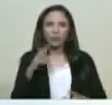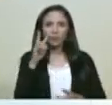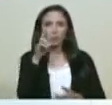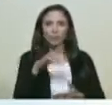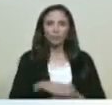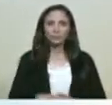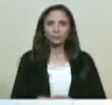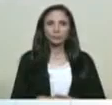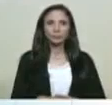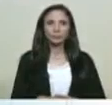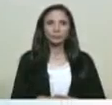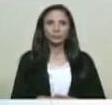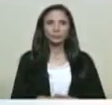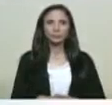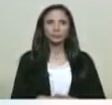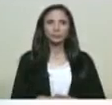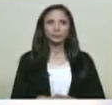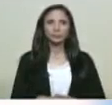Intimidante, ¿verdad?